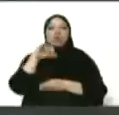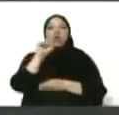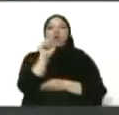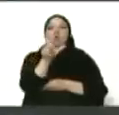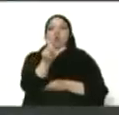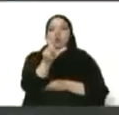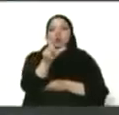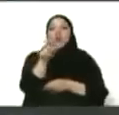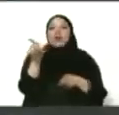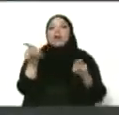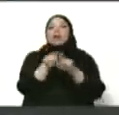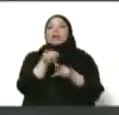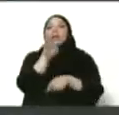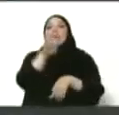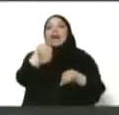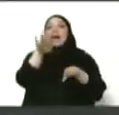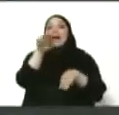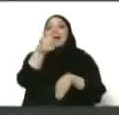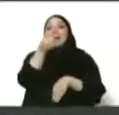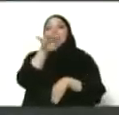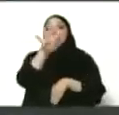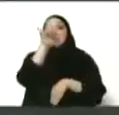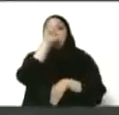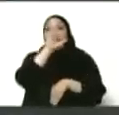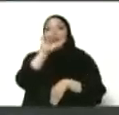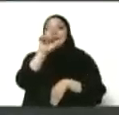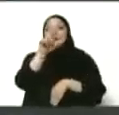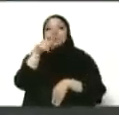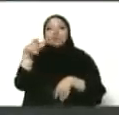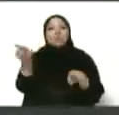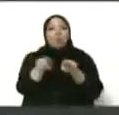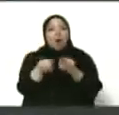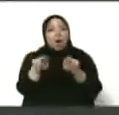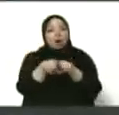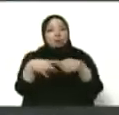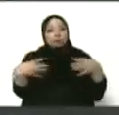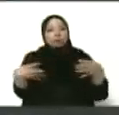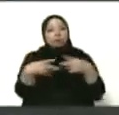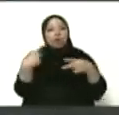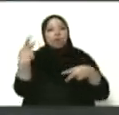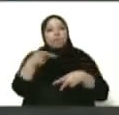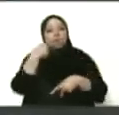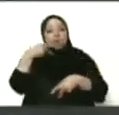que también celebra 14 años en batalla permanente frente a la Revolución Bolivariana.